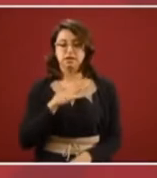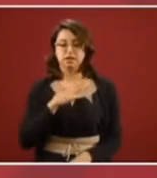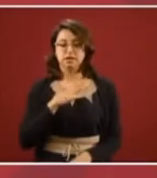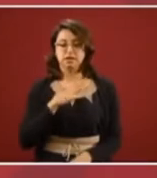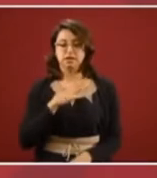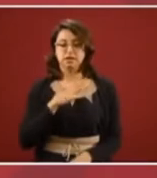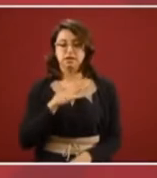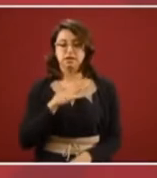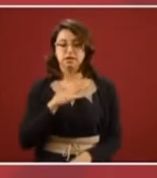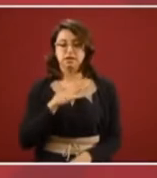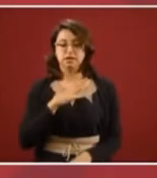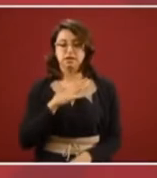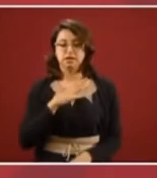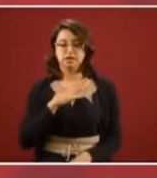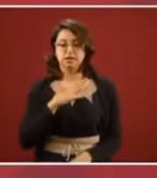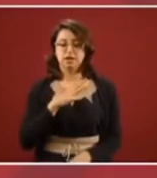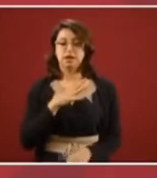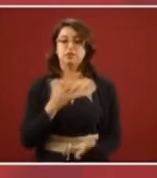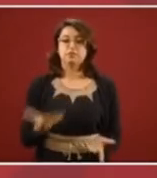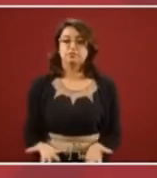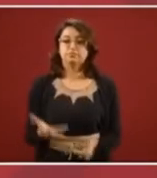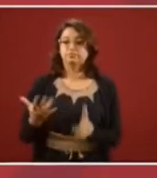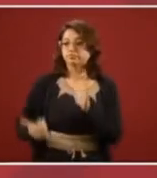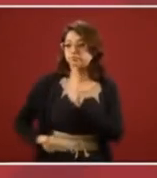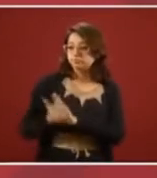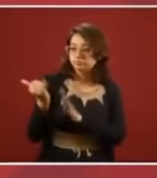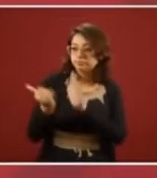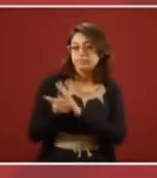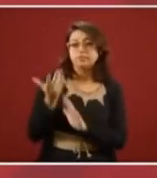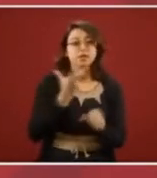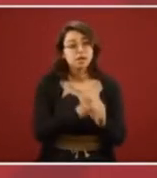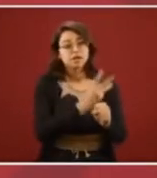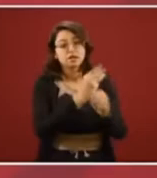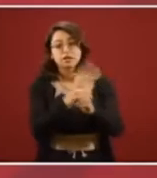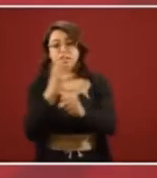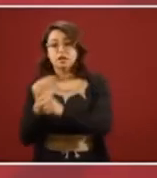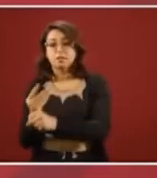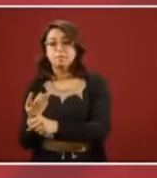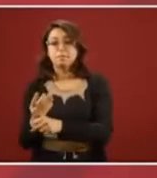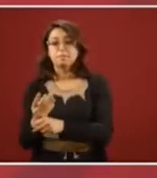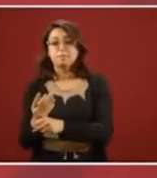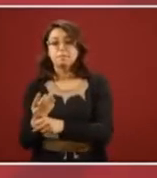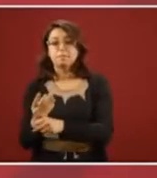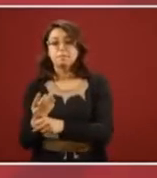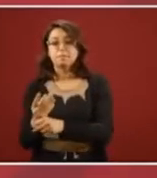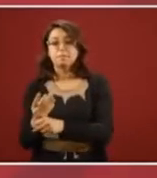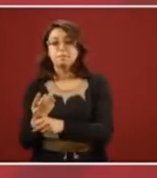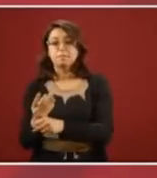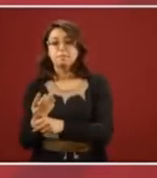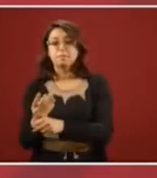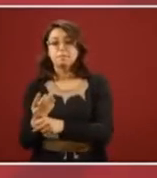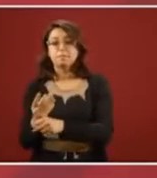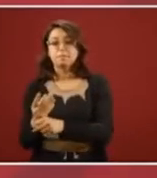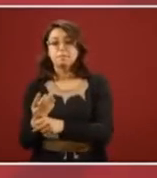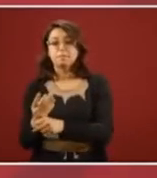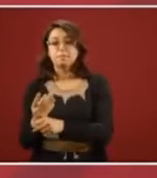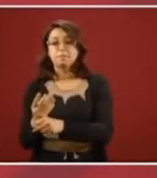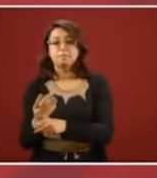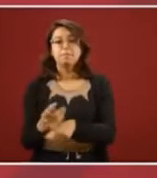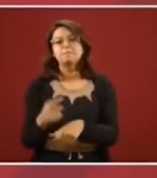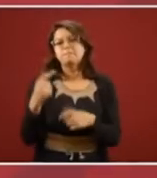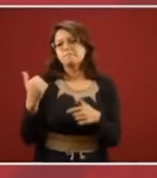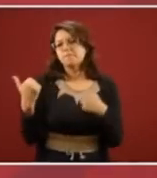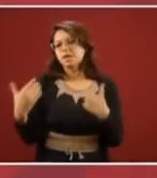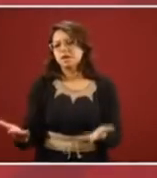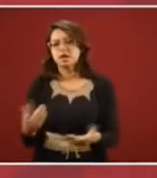en el fic siguiente regla para que la parte histórica sobre este gestor comparte